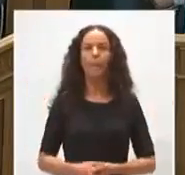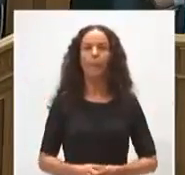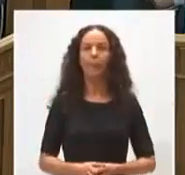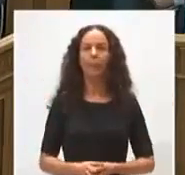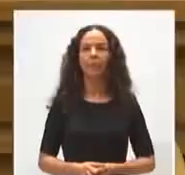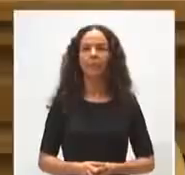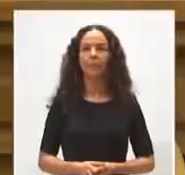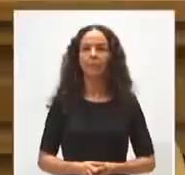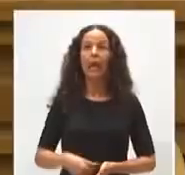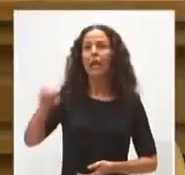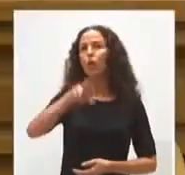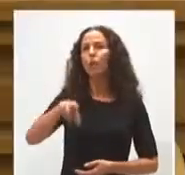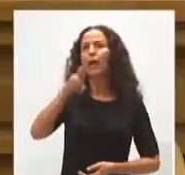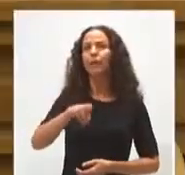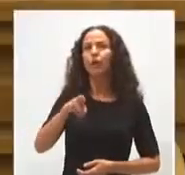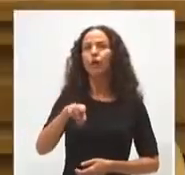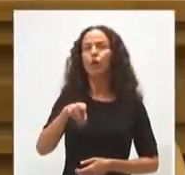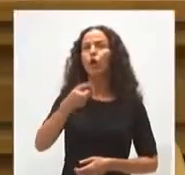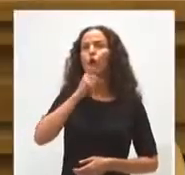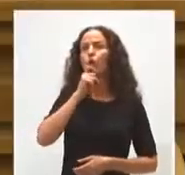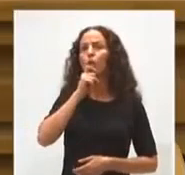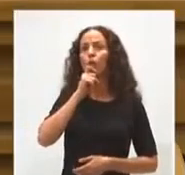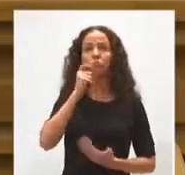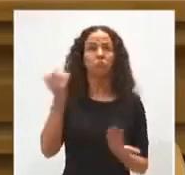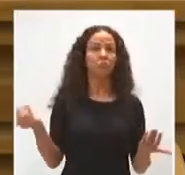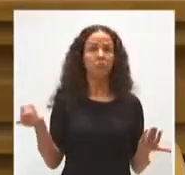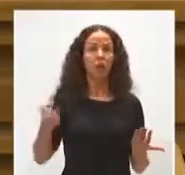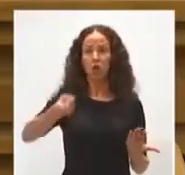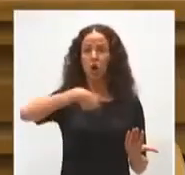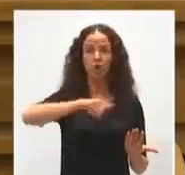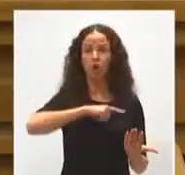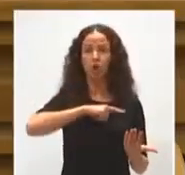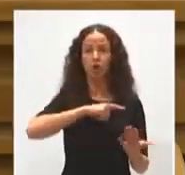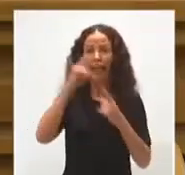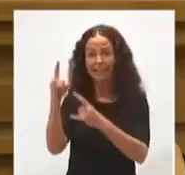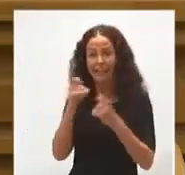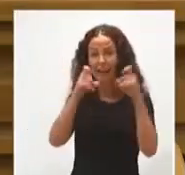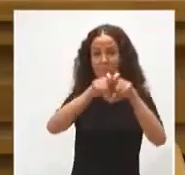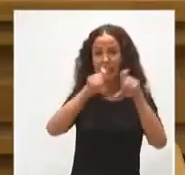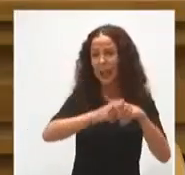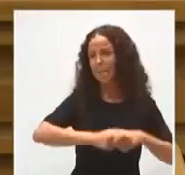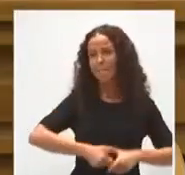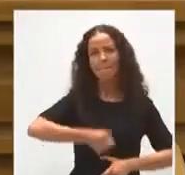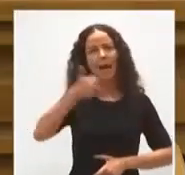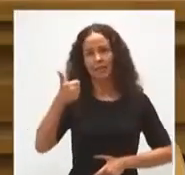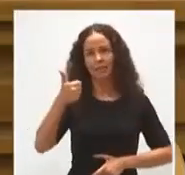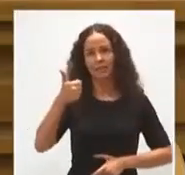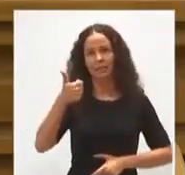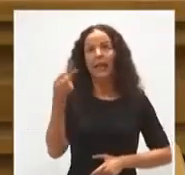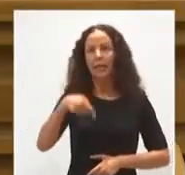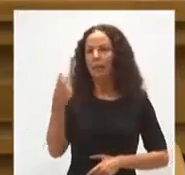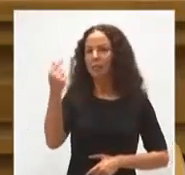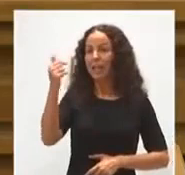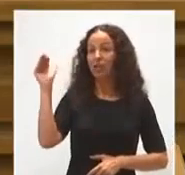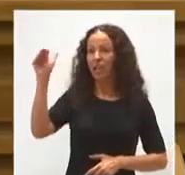en los ejes de la recuperación son seguir siendo de las regiones que más empresas atraen de fuera y capital extranjero vamos muy a la